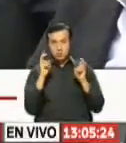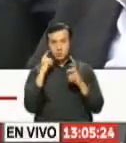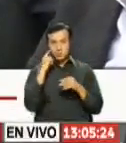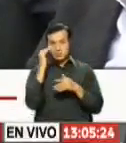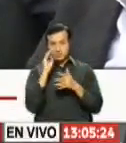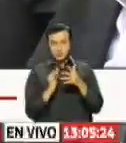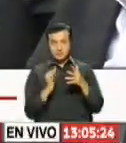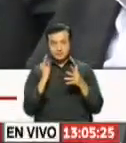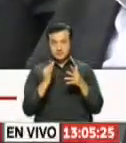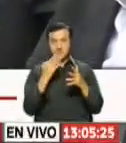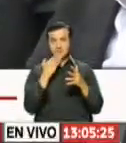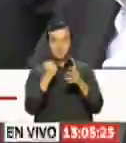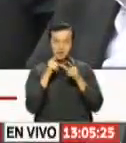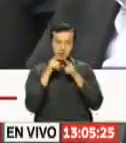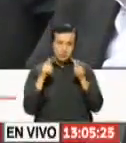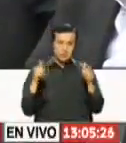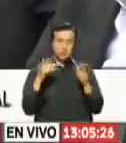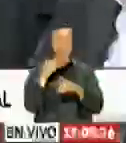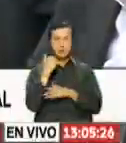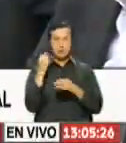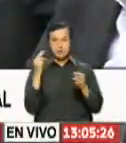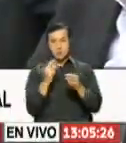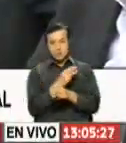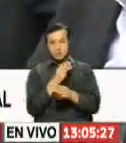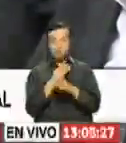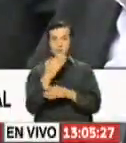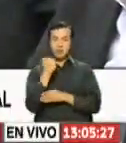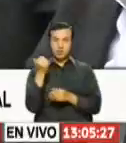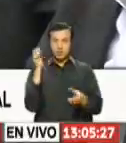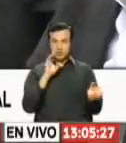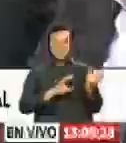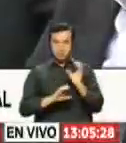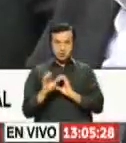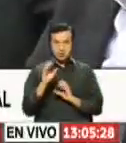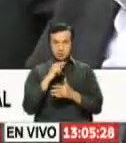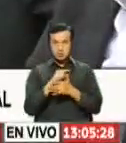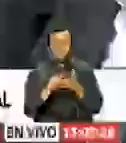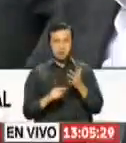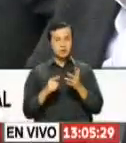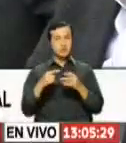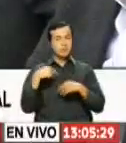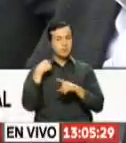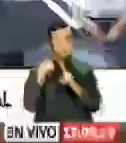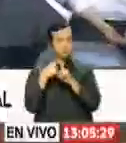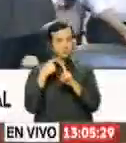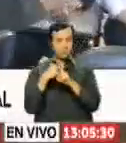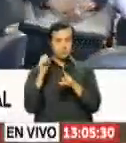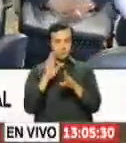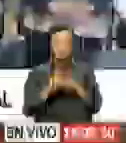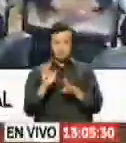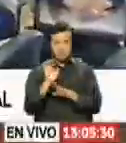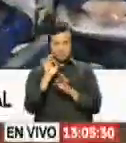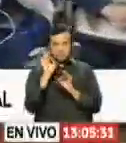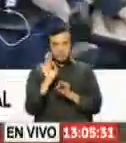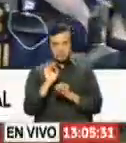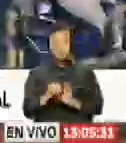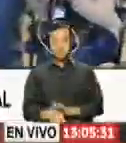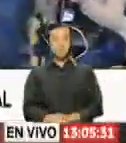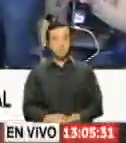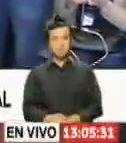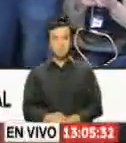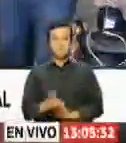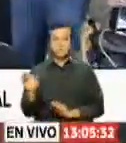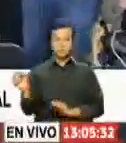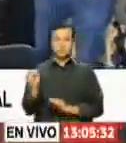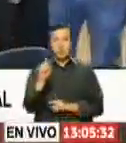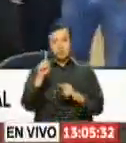curriculares. Mejora en lenguaje, mejora en matemáticas, mejora en ciencias, lo cual es una buena noticia para el país. Por momentos la